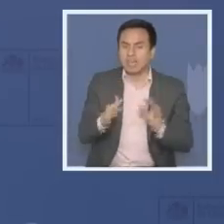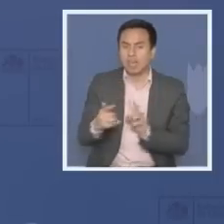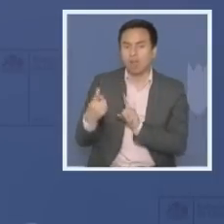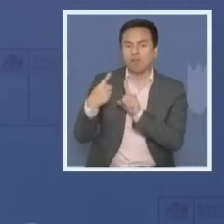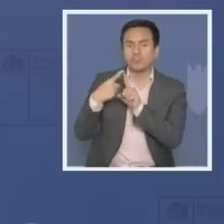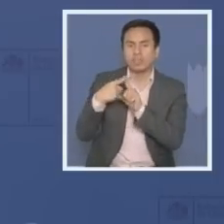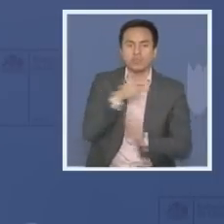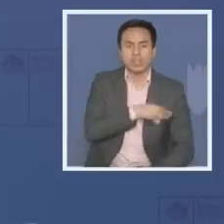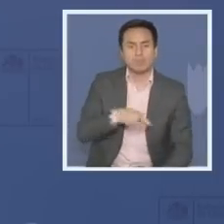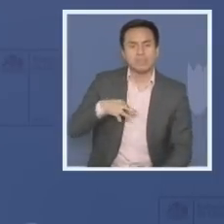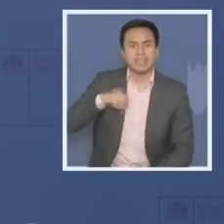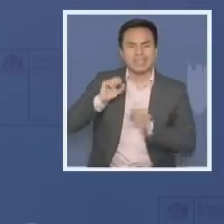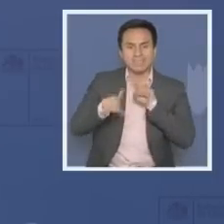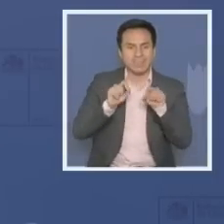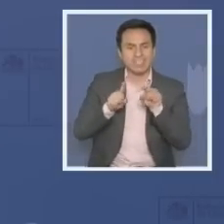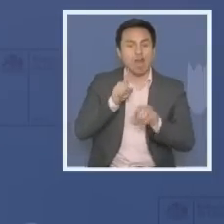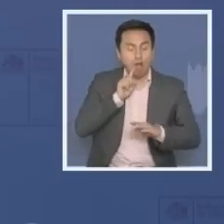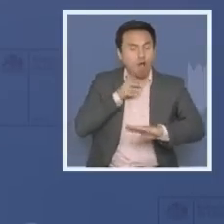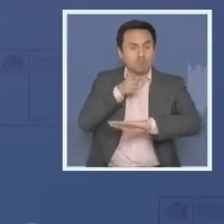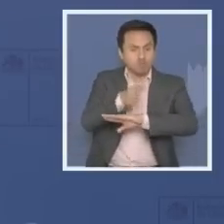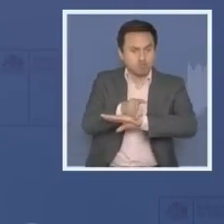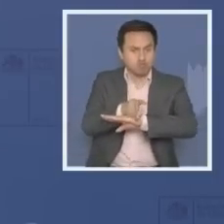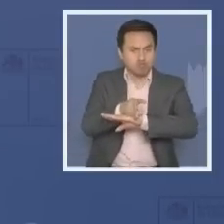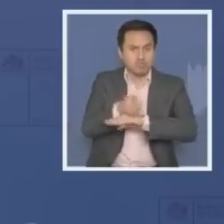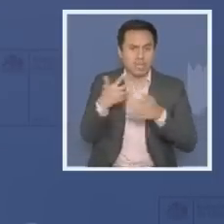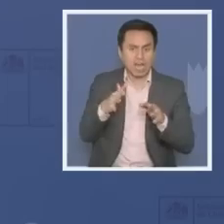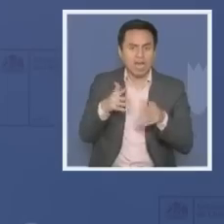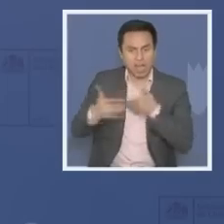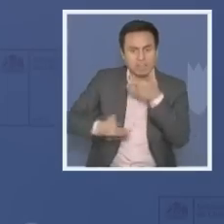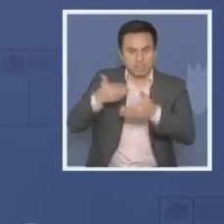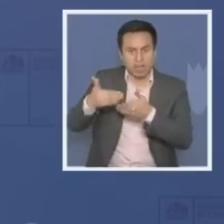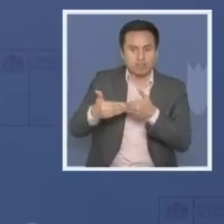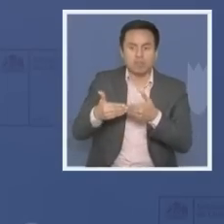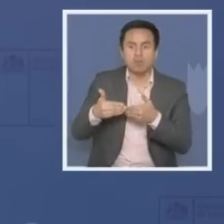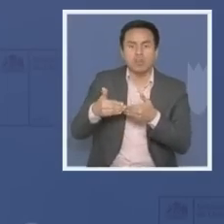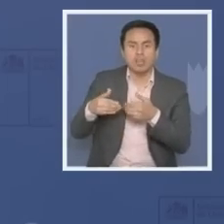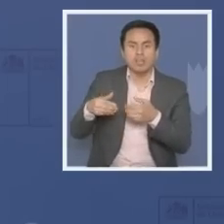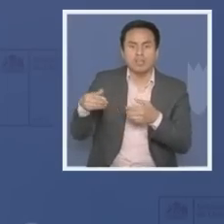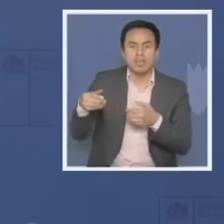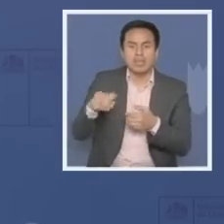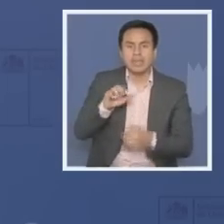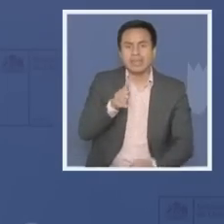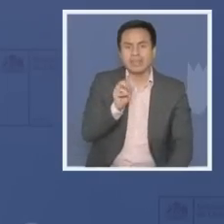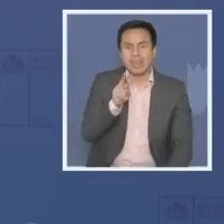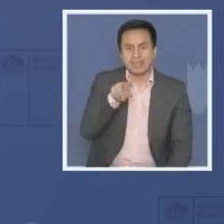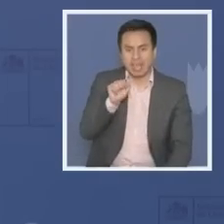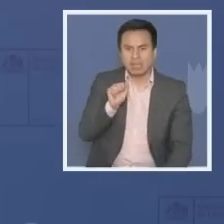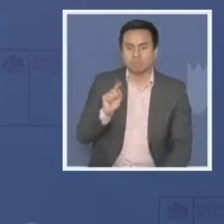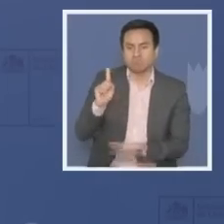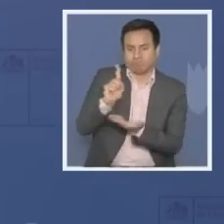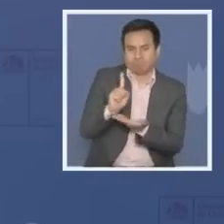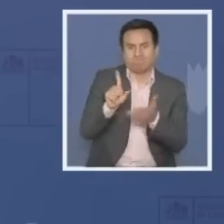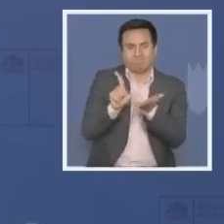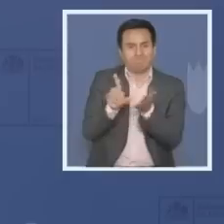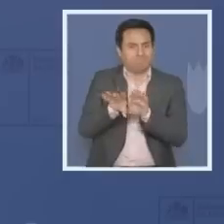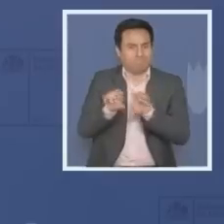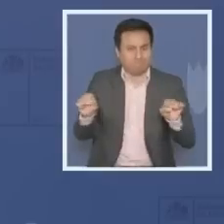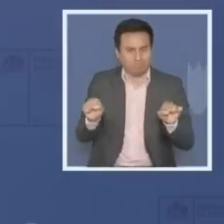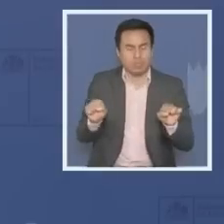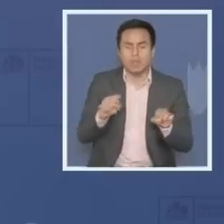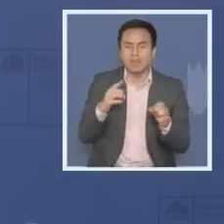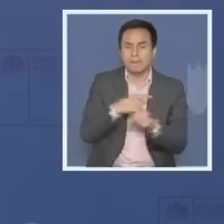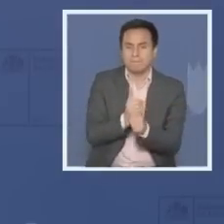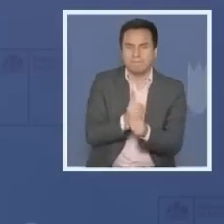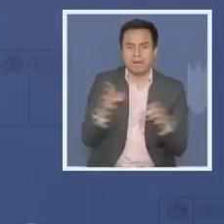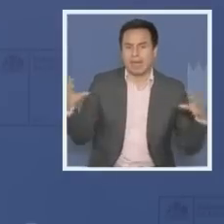en contacto con la ministra de Defensa, que se encuentra allá, y ella ya está activando para que se despliegue el GEDENA. El GEDENA ya está instalado, entonces bastante más rápido